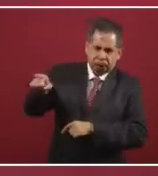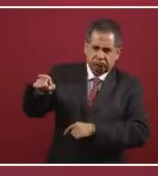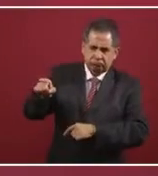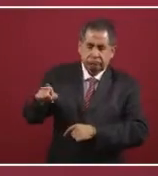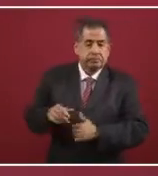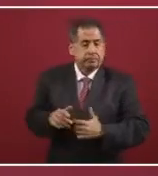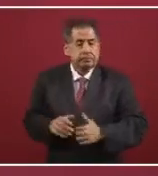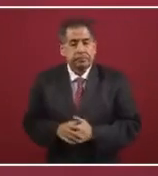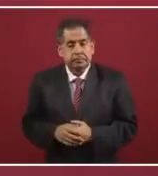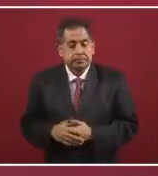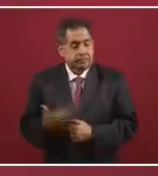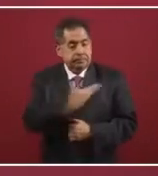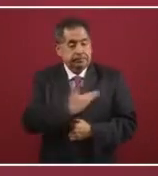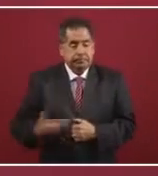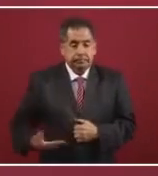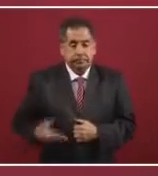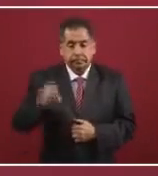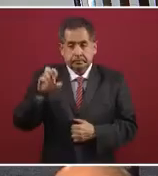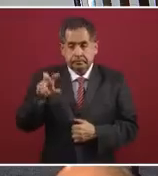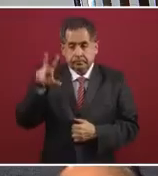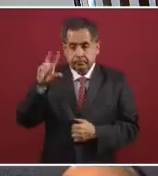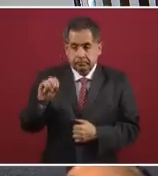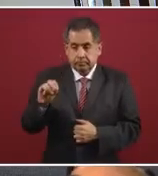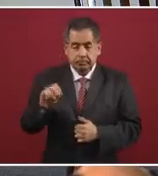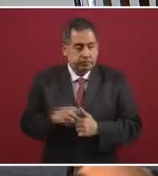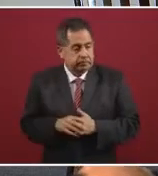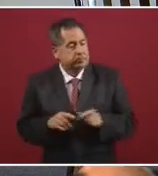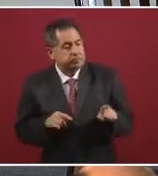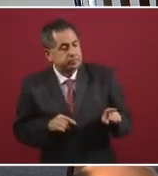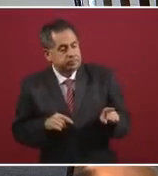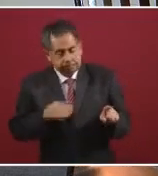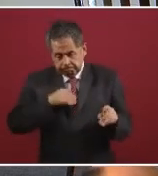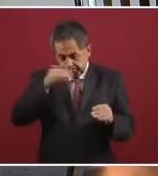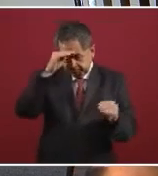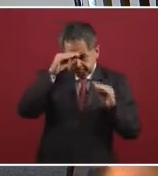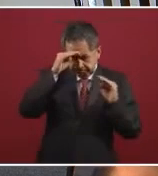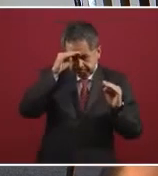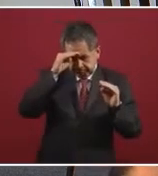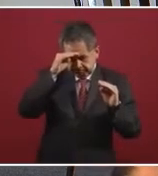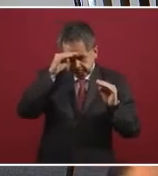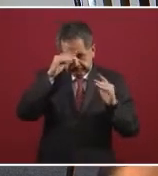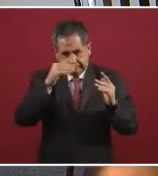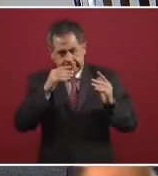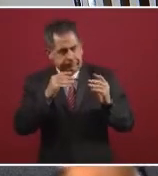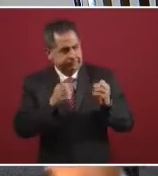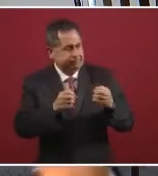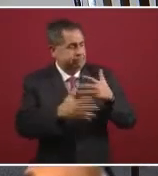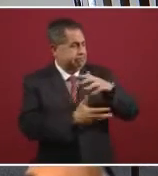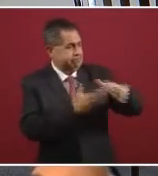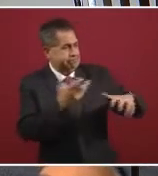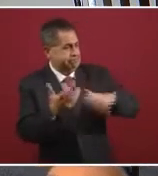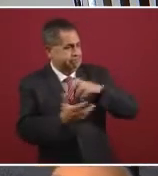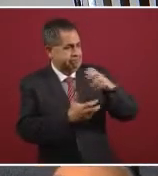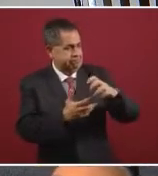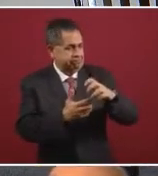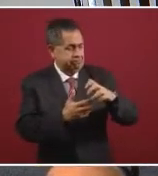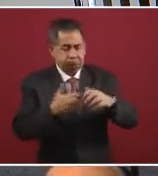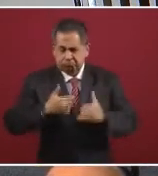Y el presidente Evo Morales resolvió presentar su renuncia para evitar una guerra